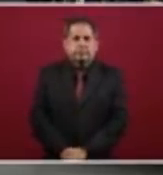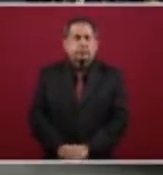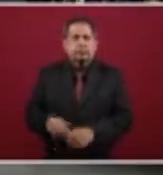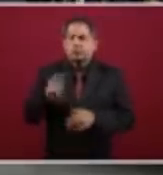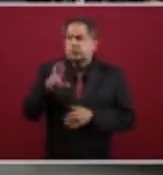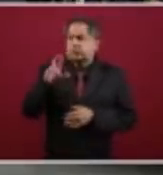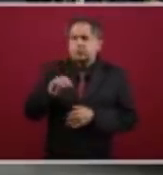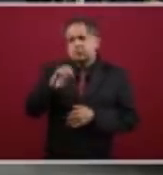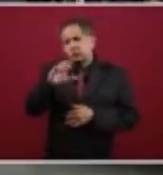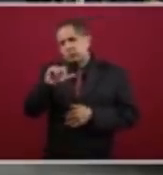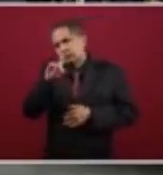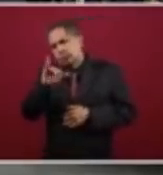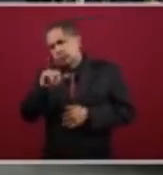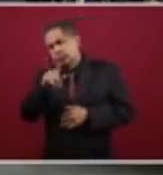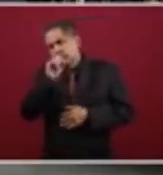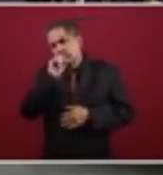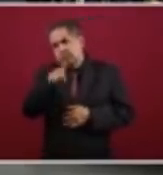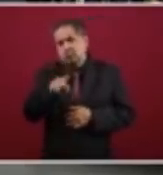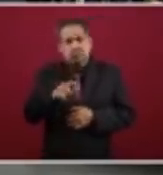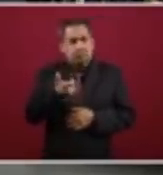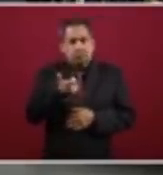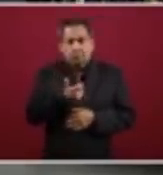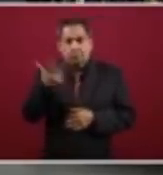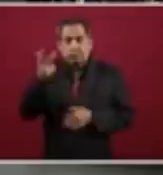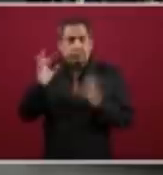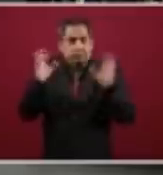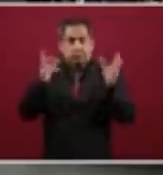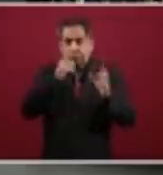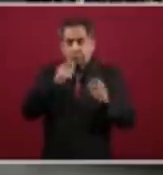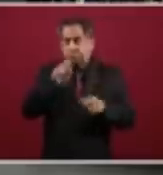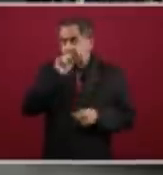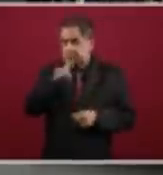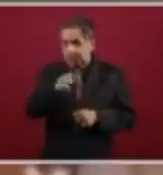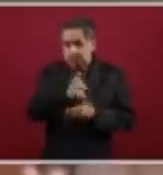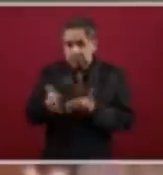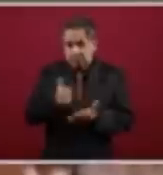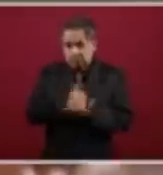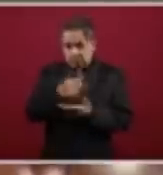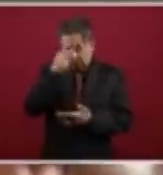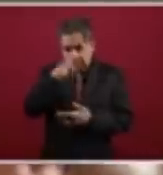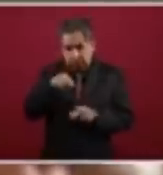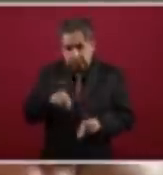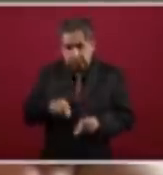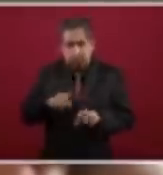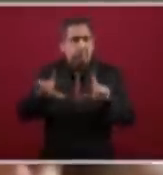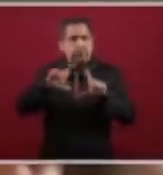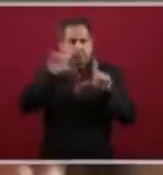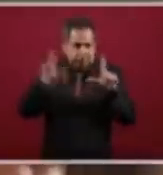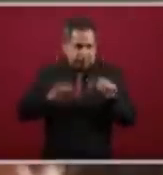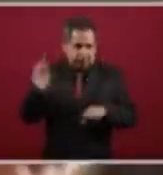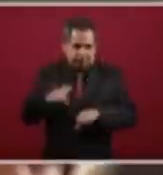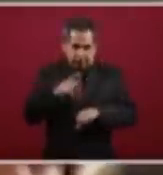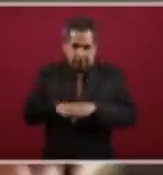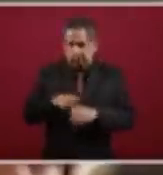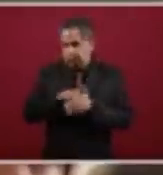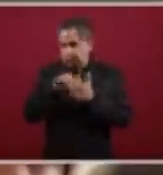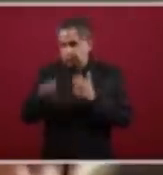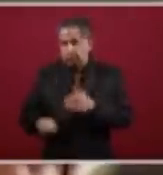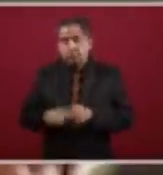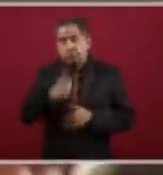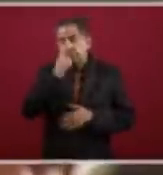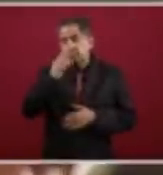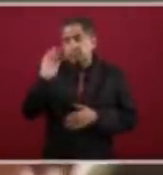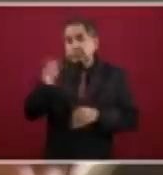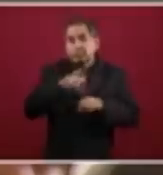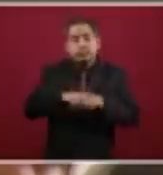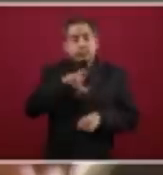Claudia, el mismo caso del sobreprecio de las patrullas se está dando en la Ciudad de México y a nivel federal. Por ejemplo, la Policía